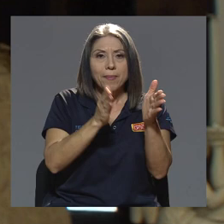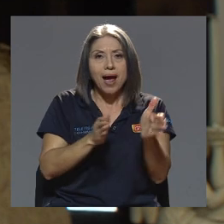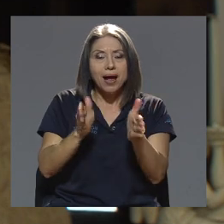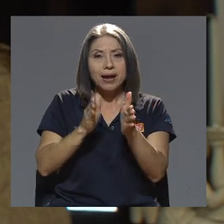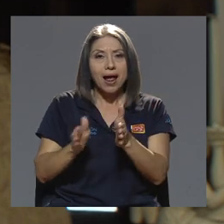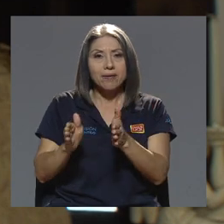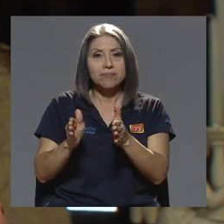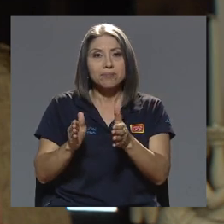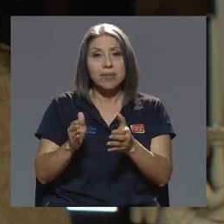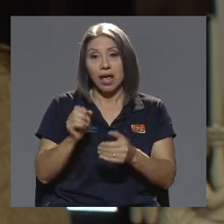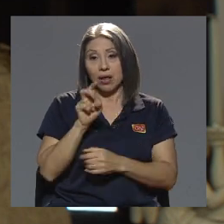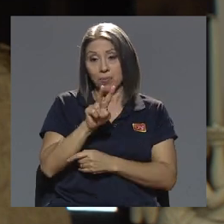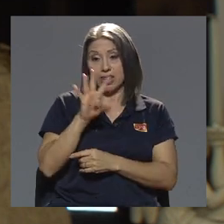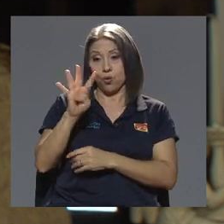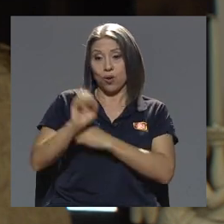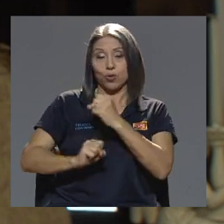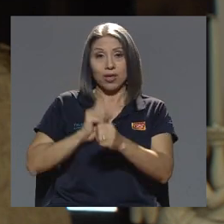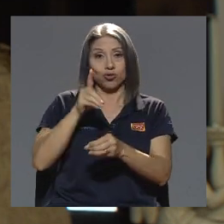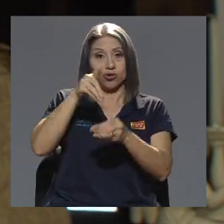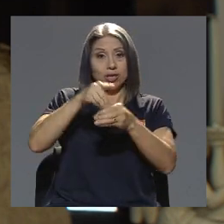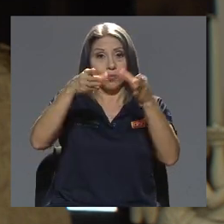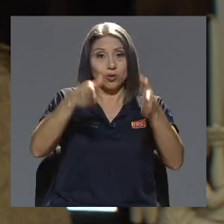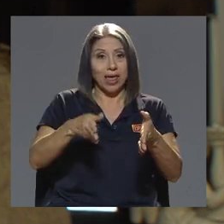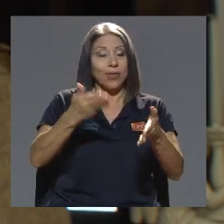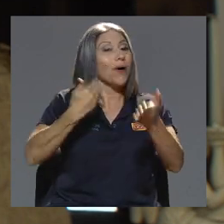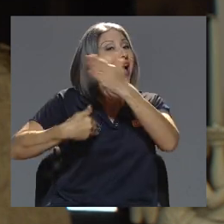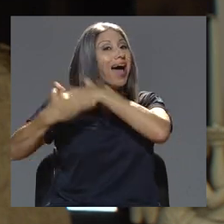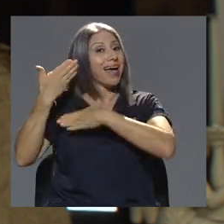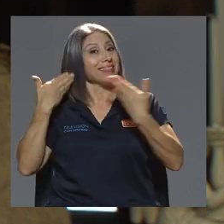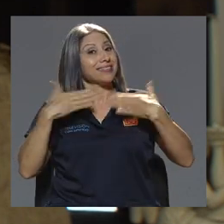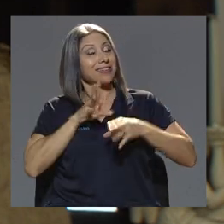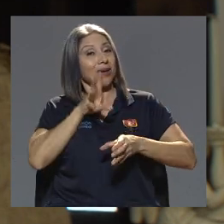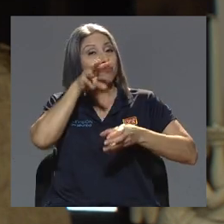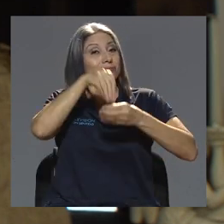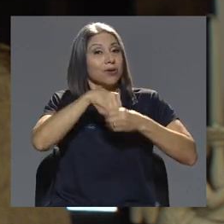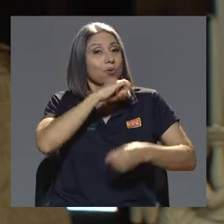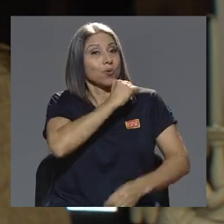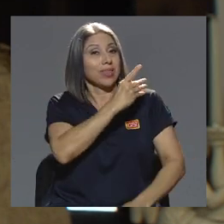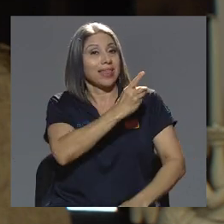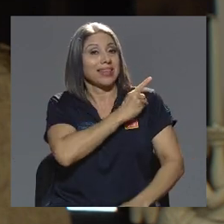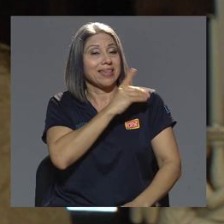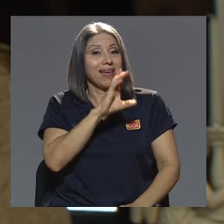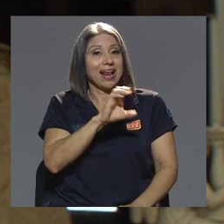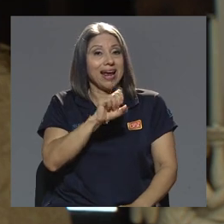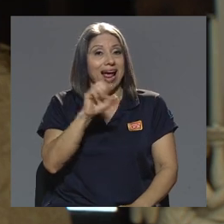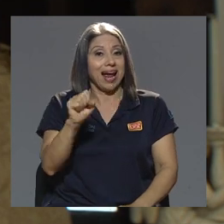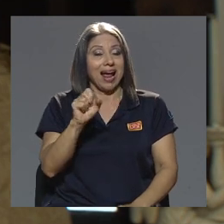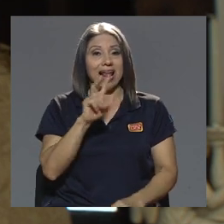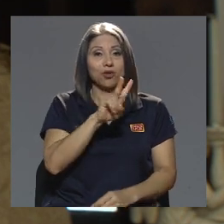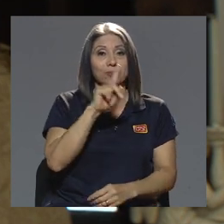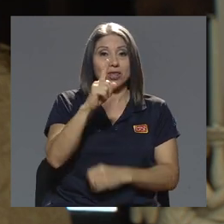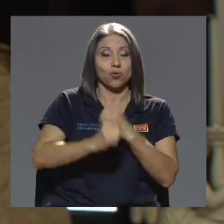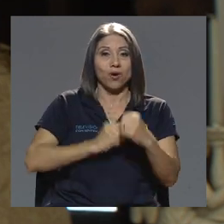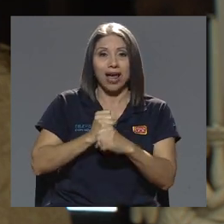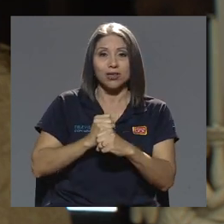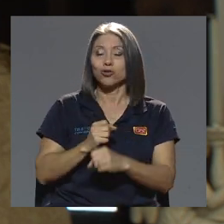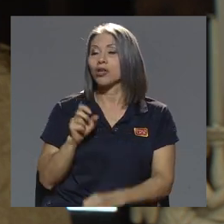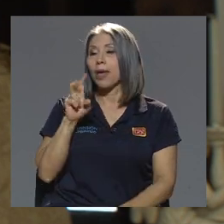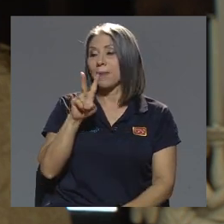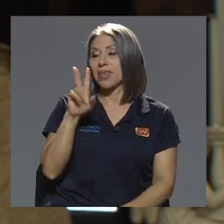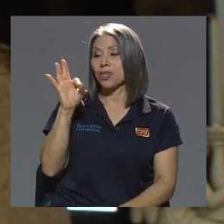es diputado a los 24, había sido directivo de la Caja a los 21, a los 29 es canciller de la